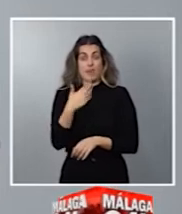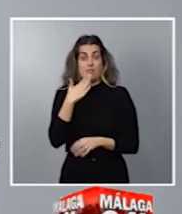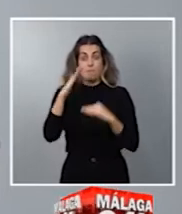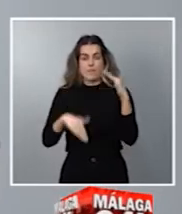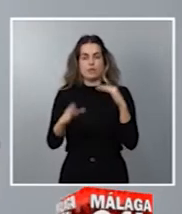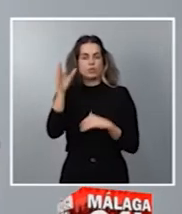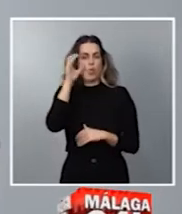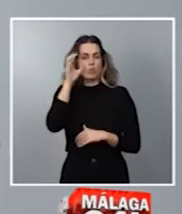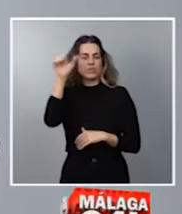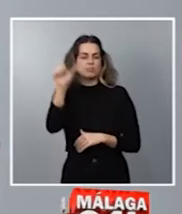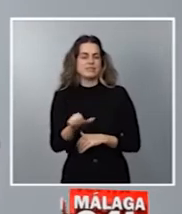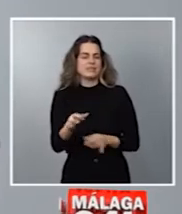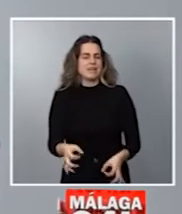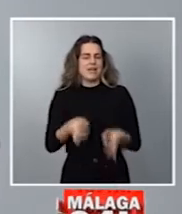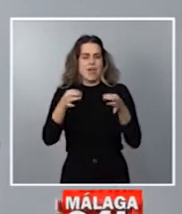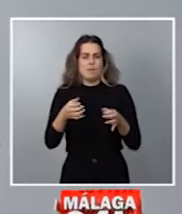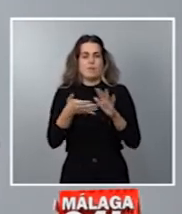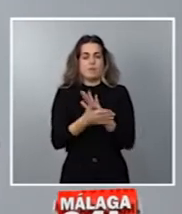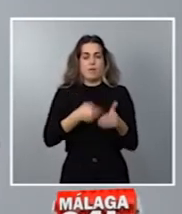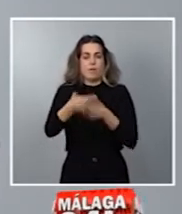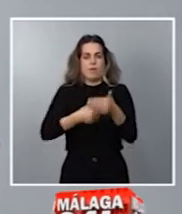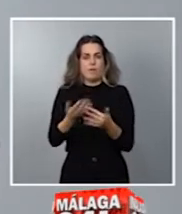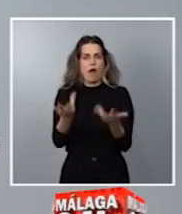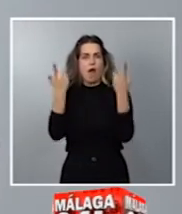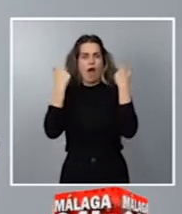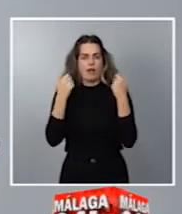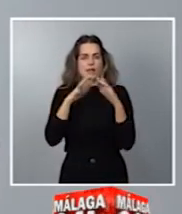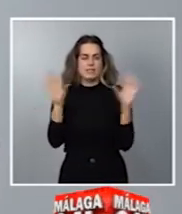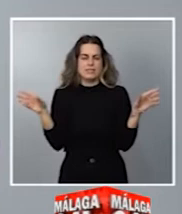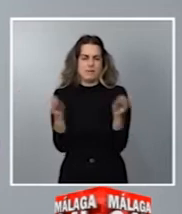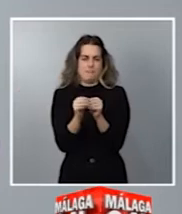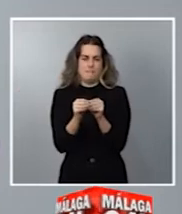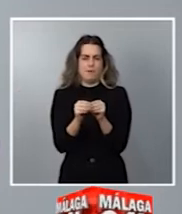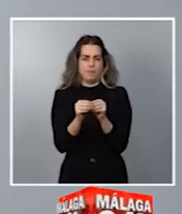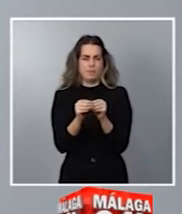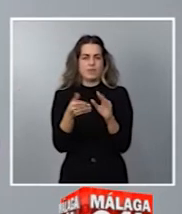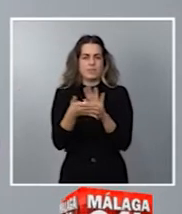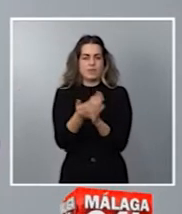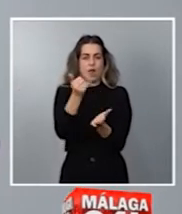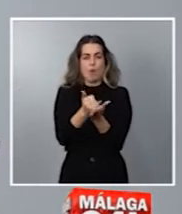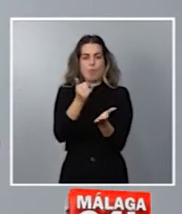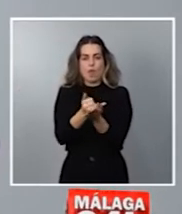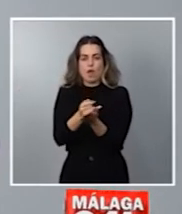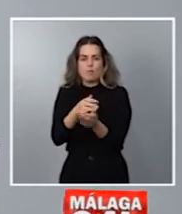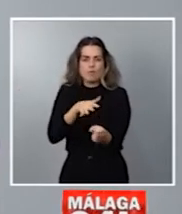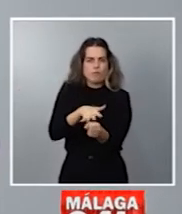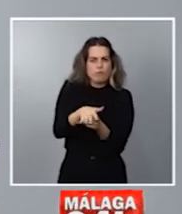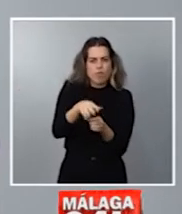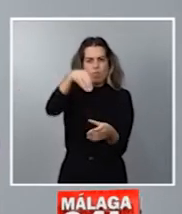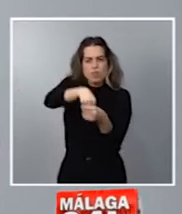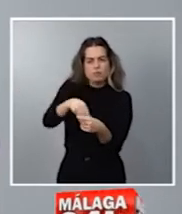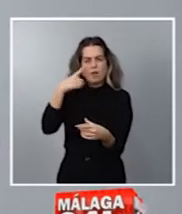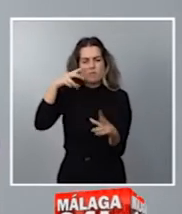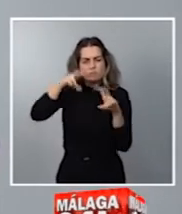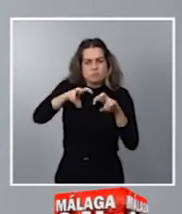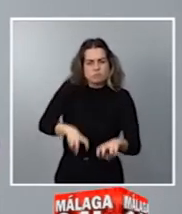es más ágil y simplificado, no habrá bajo ningún concepto pruebas invasivas, no se permitirá que se hagan